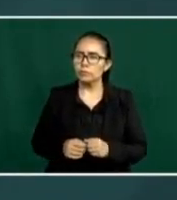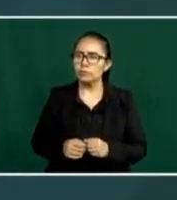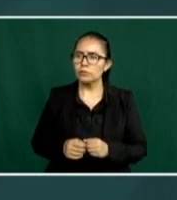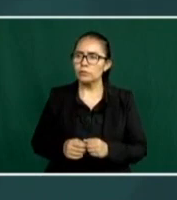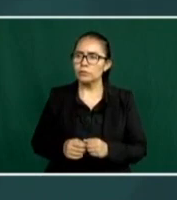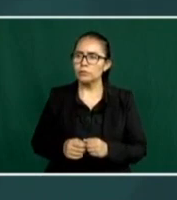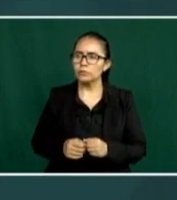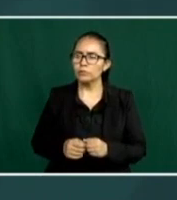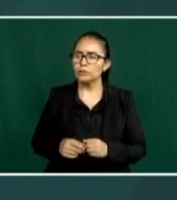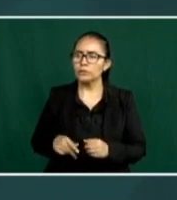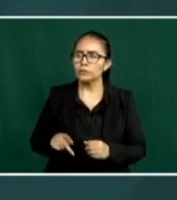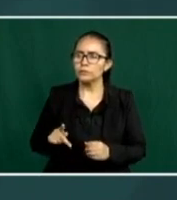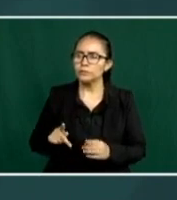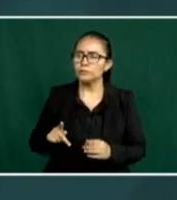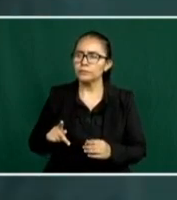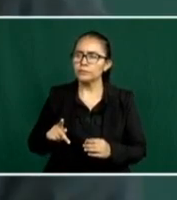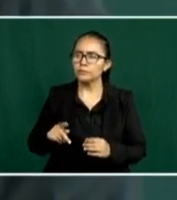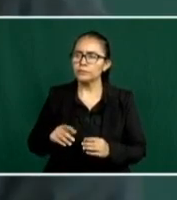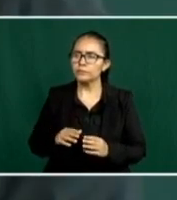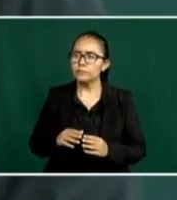para tranquilidad de ellos,